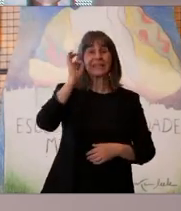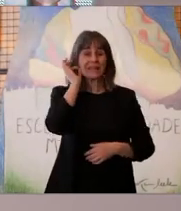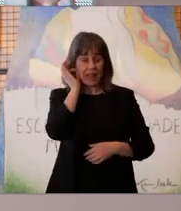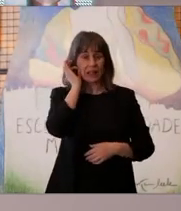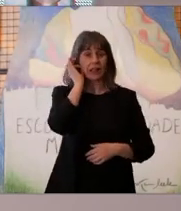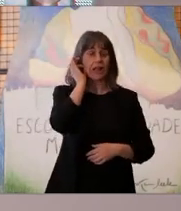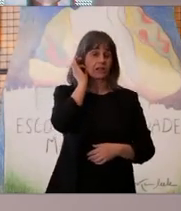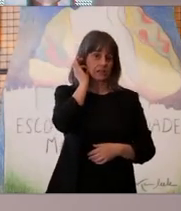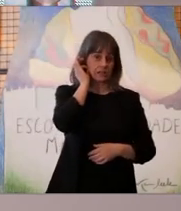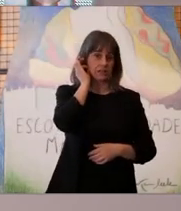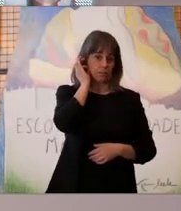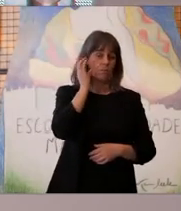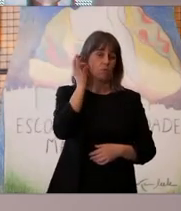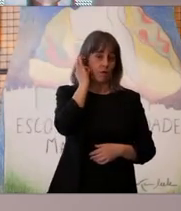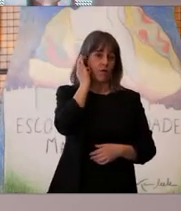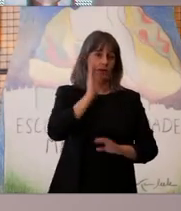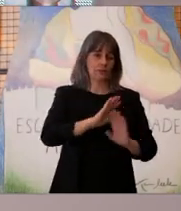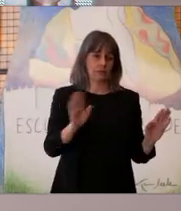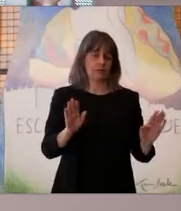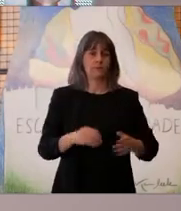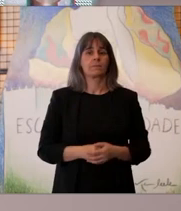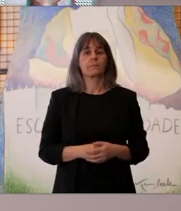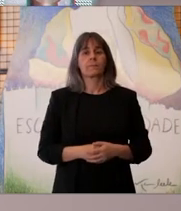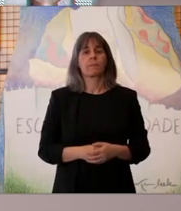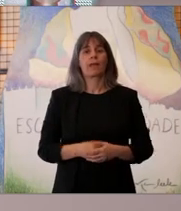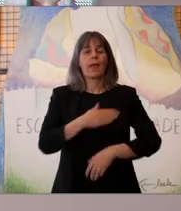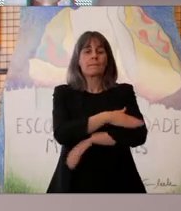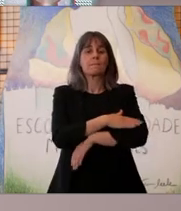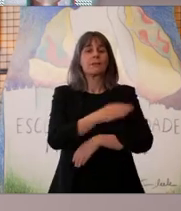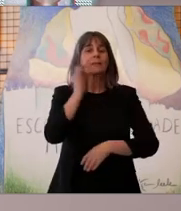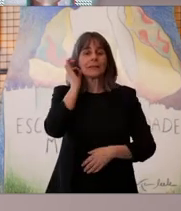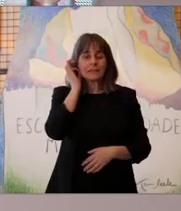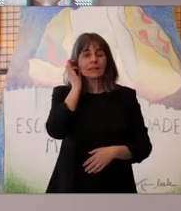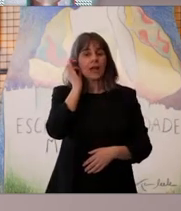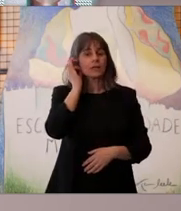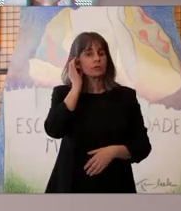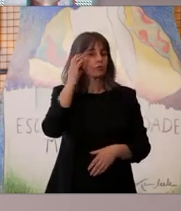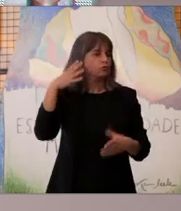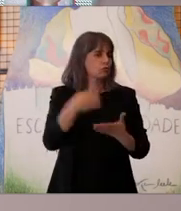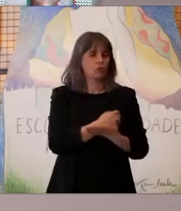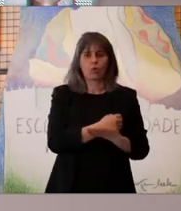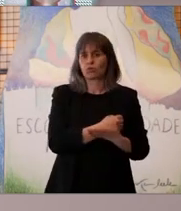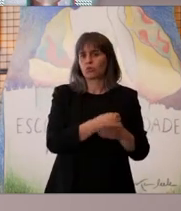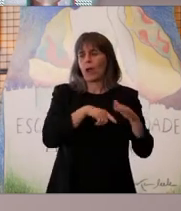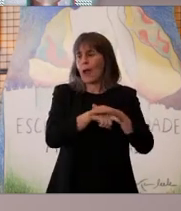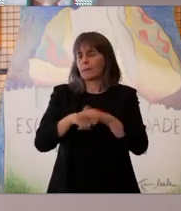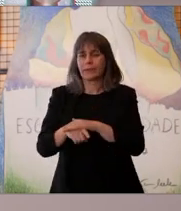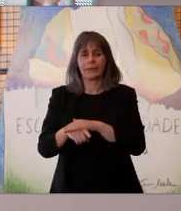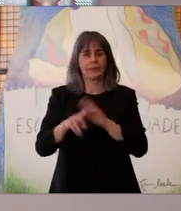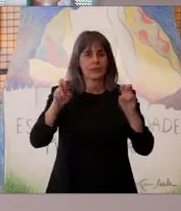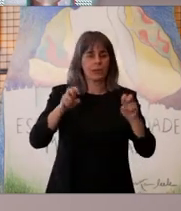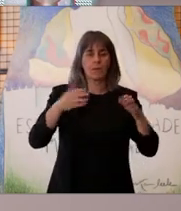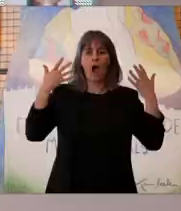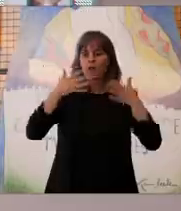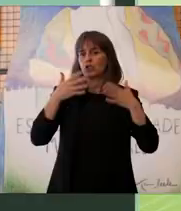mujeres un 13% ministras de todos los gabinetes de consejos de ministros y ministras de